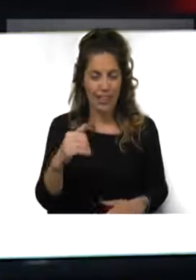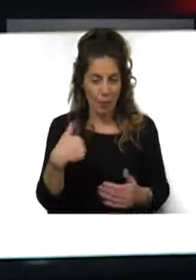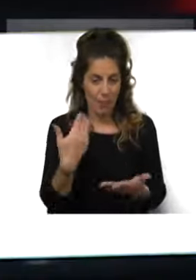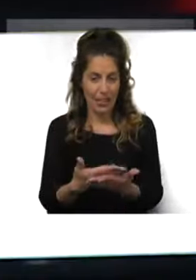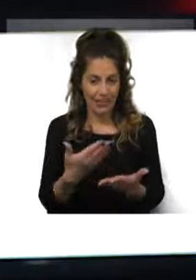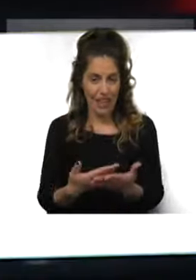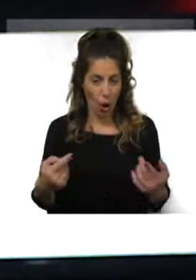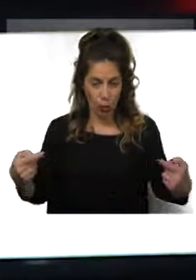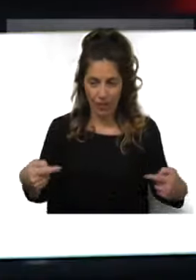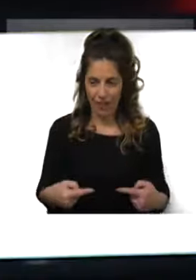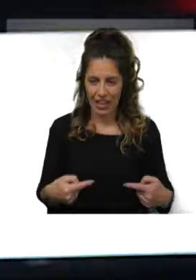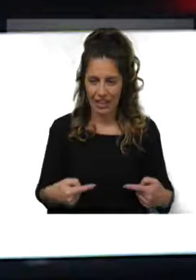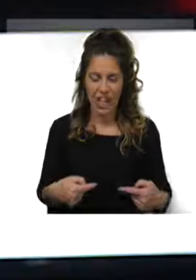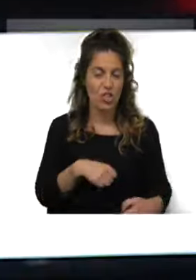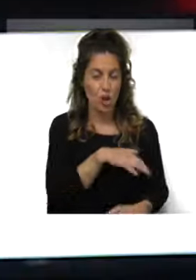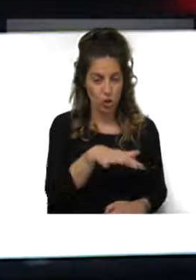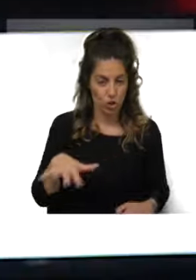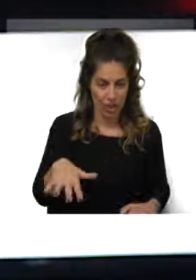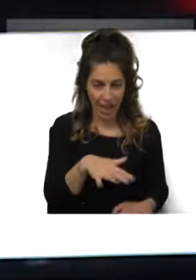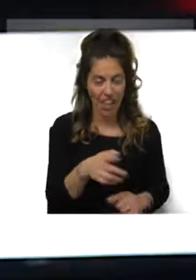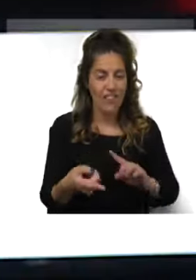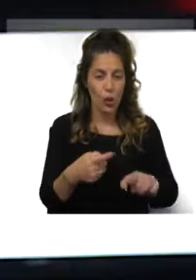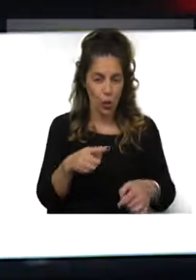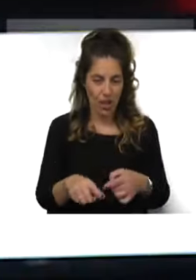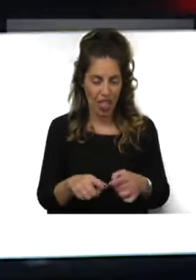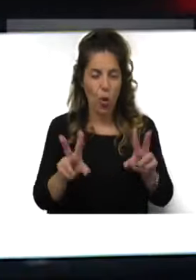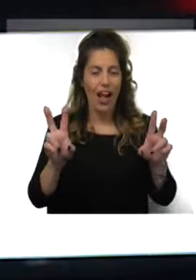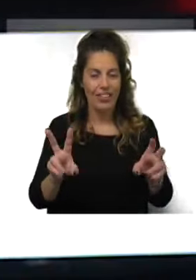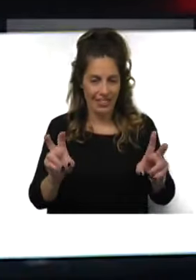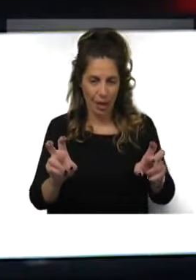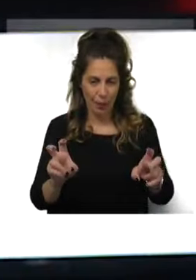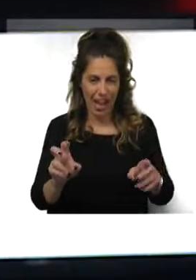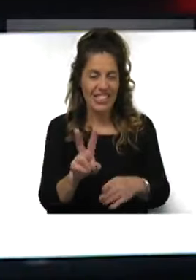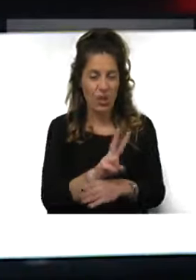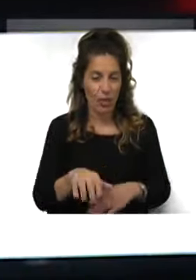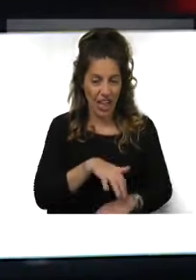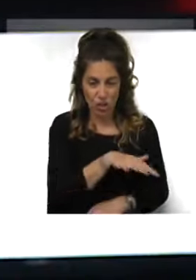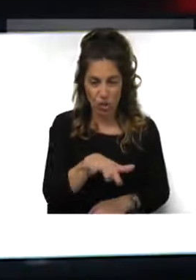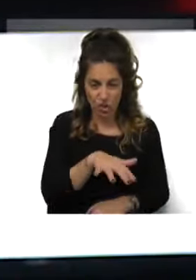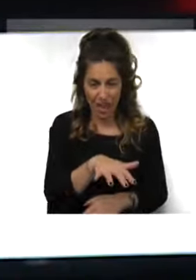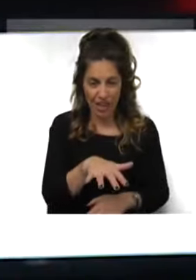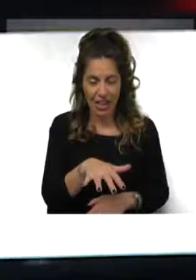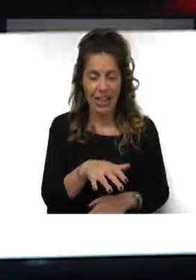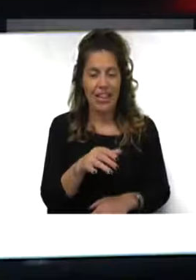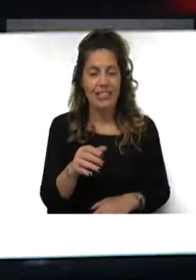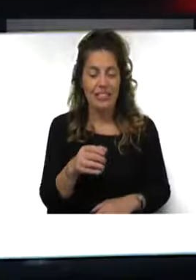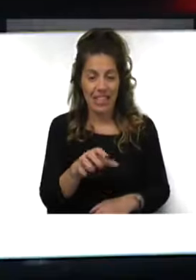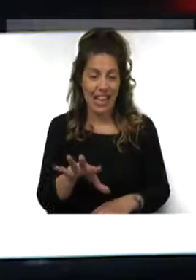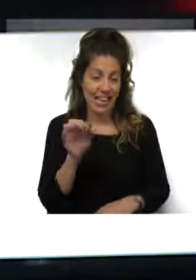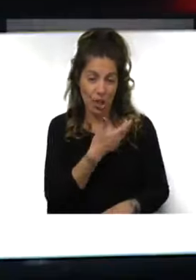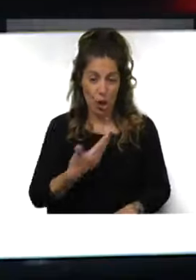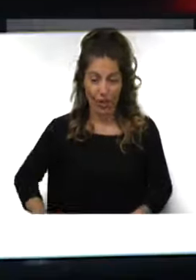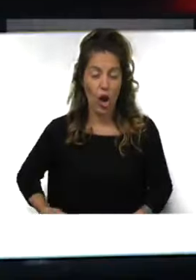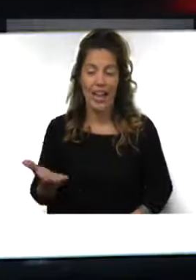debate este social vinculado al tema de la seguridad social si llega a ser electo gobierno bueno En